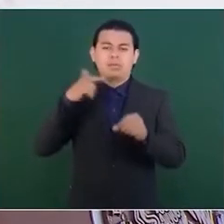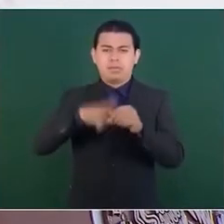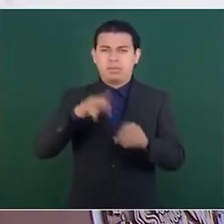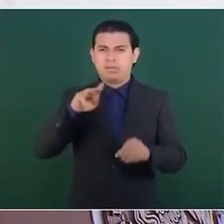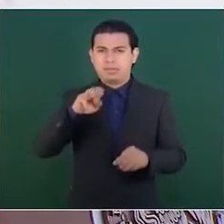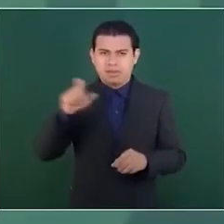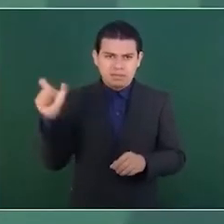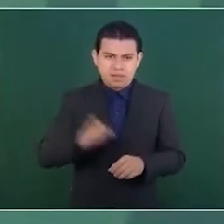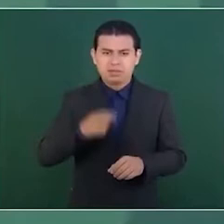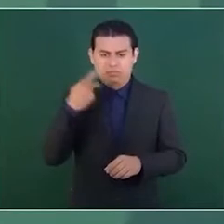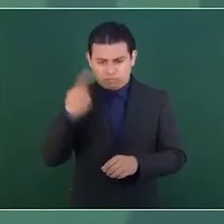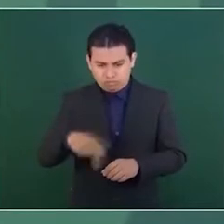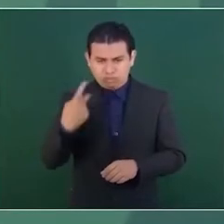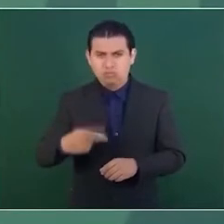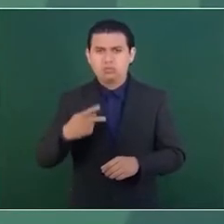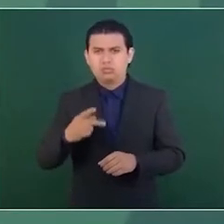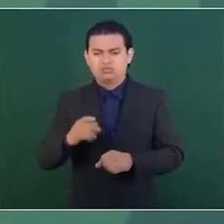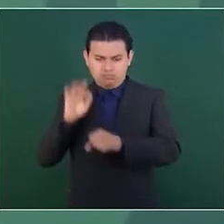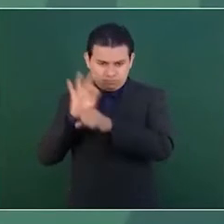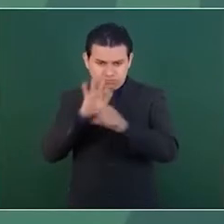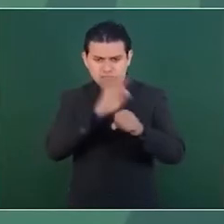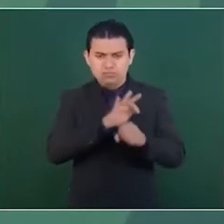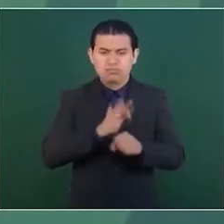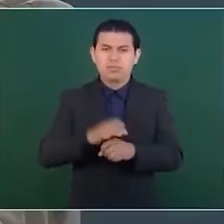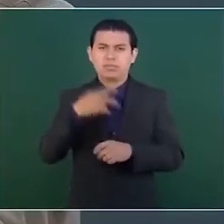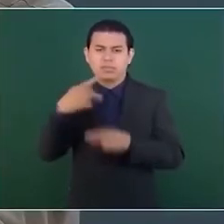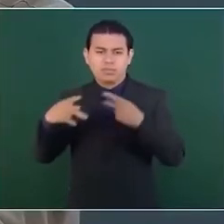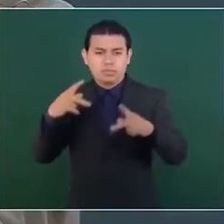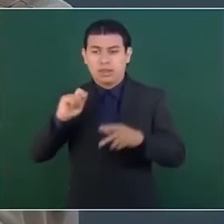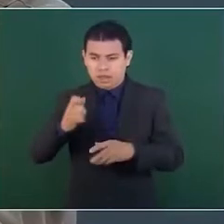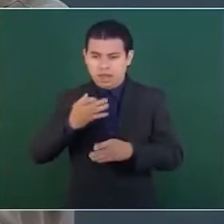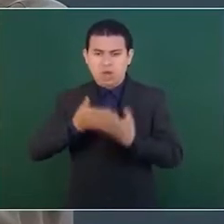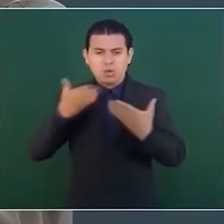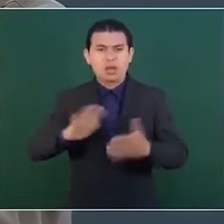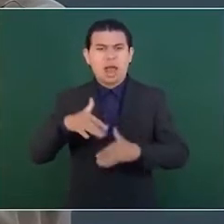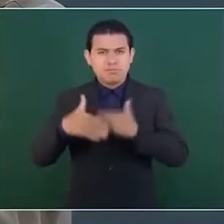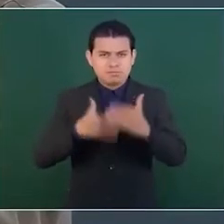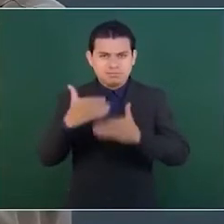Vamos a producir las gasolinas en México. Estamos avanzando.